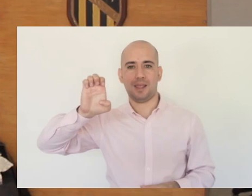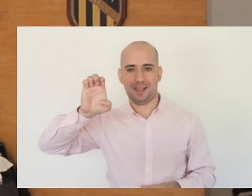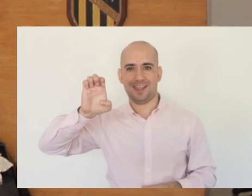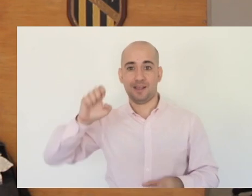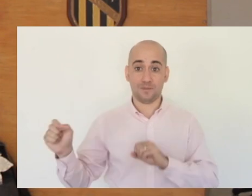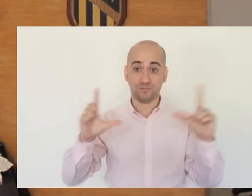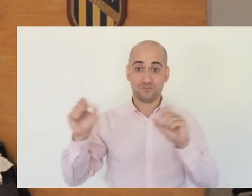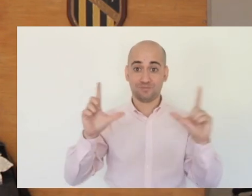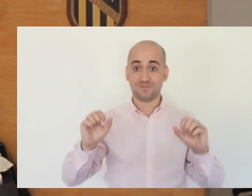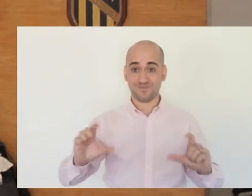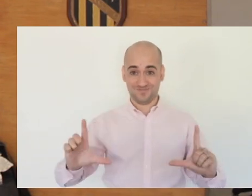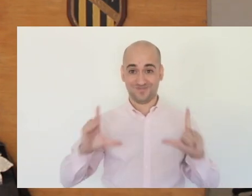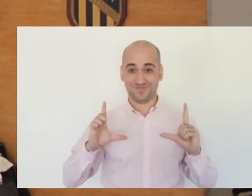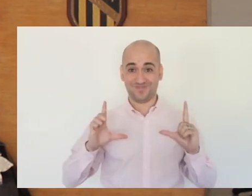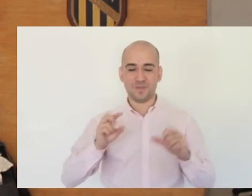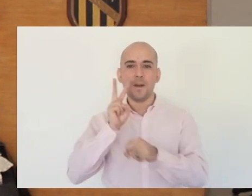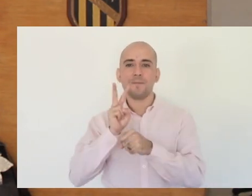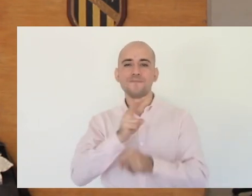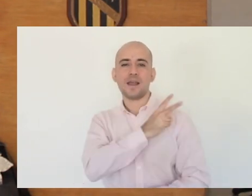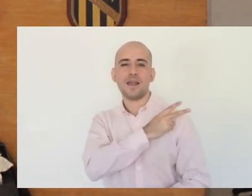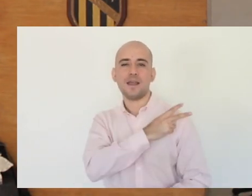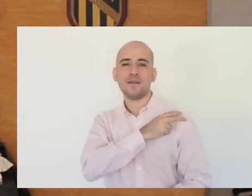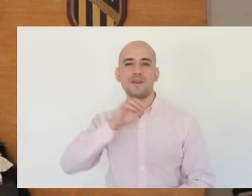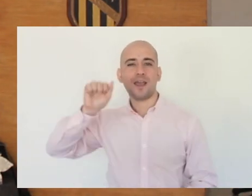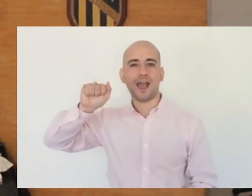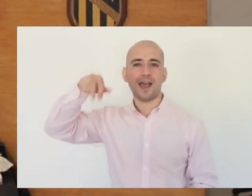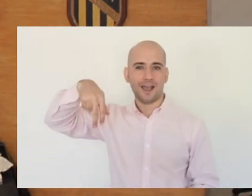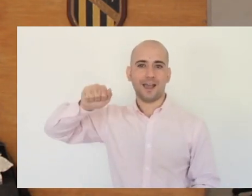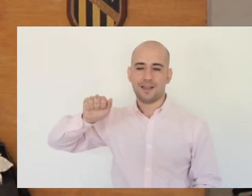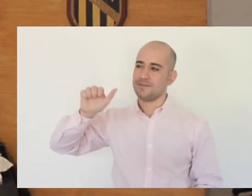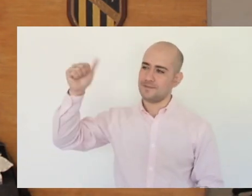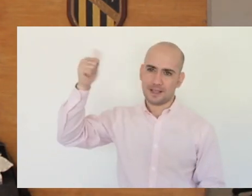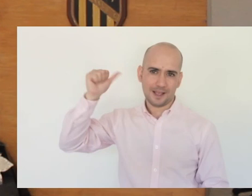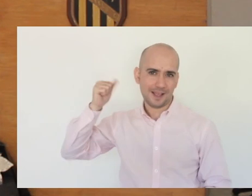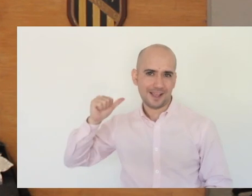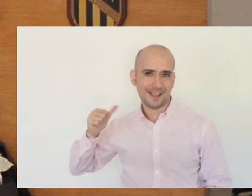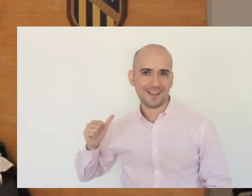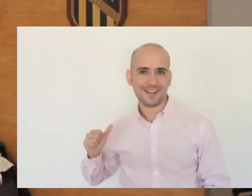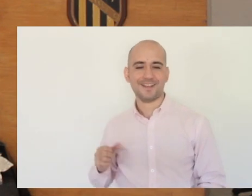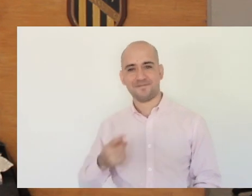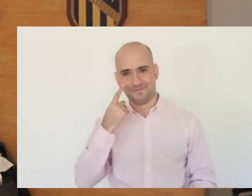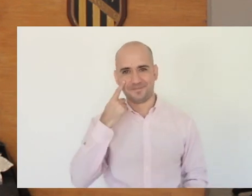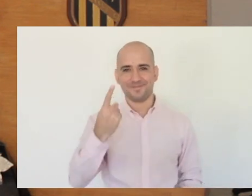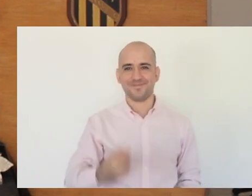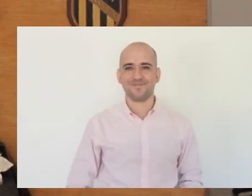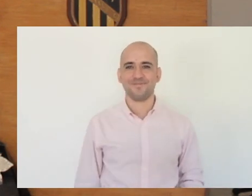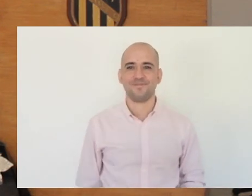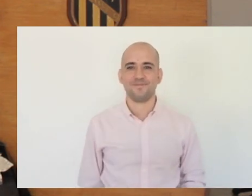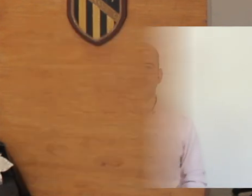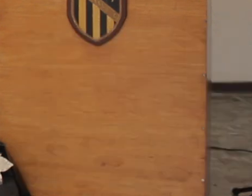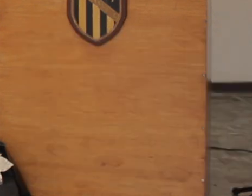los alumnos y alumnas del segundo ciclo E, liderado por su profesora jefe, señora Ana Elizabeth